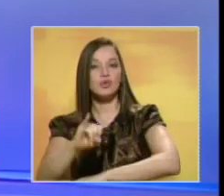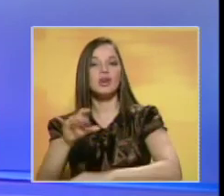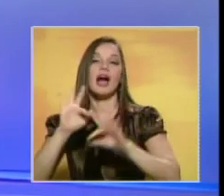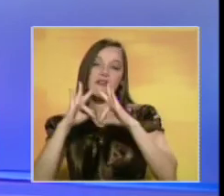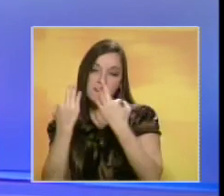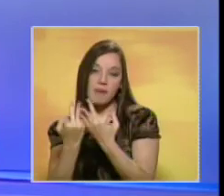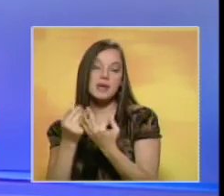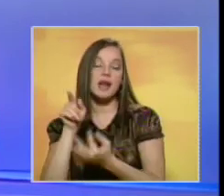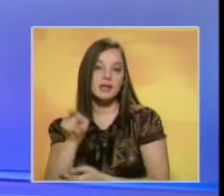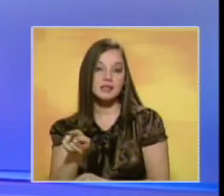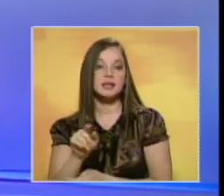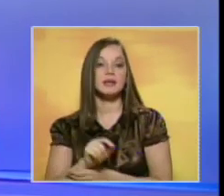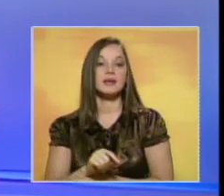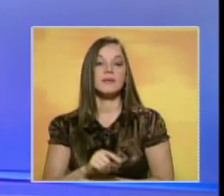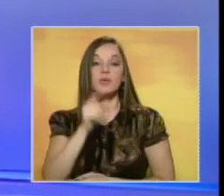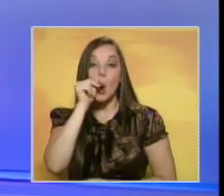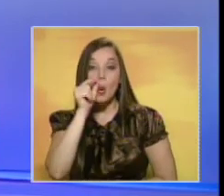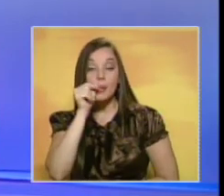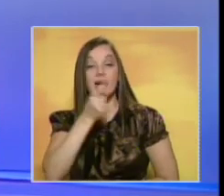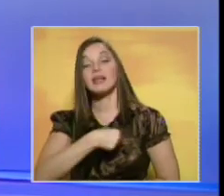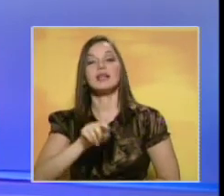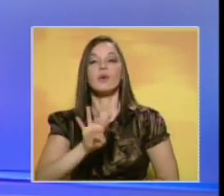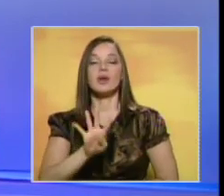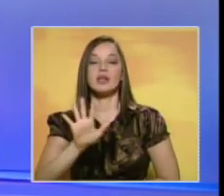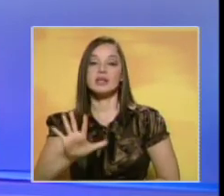Norberto Ariza Palmar, de 45 años, y